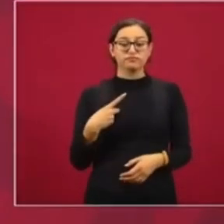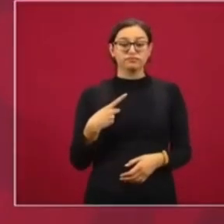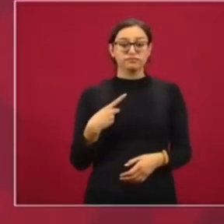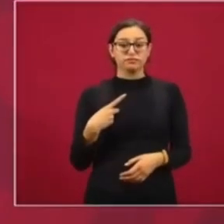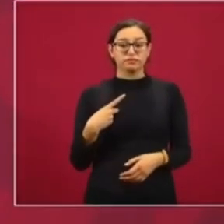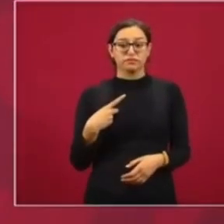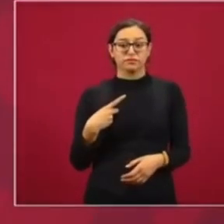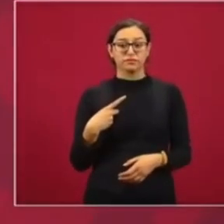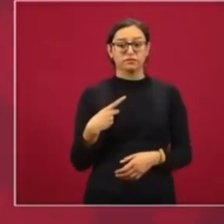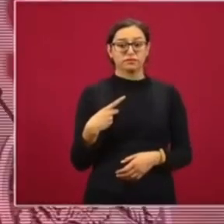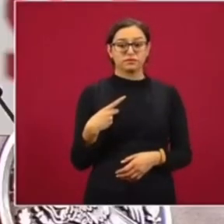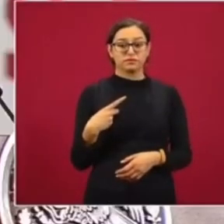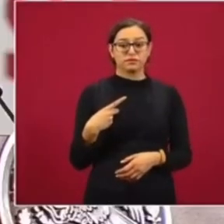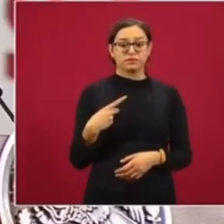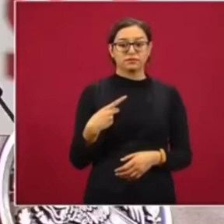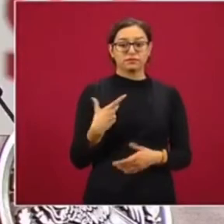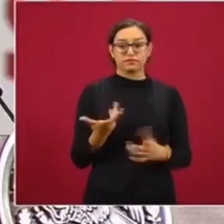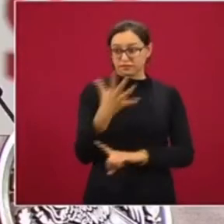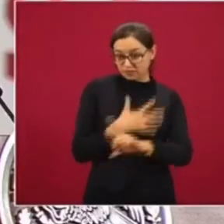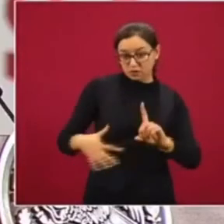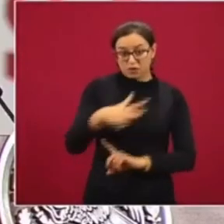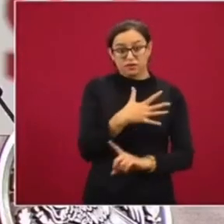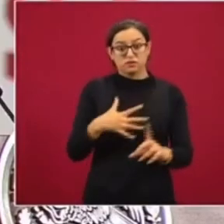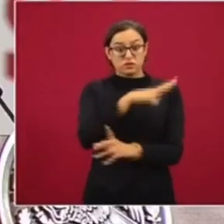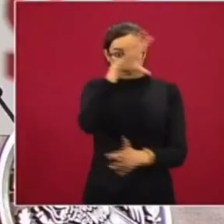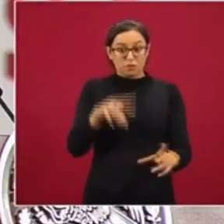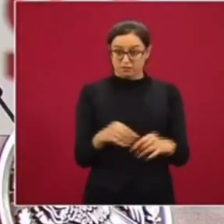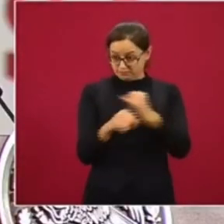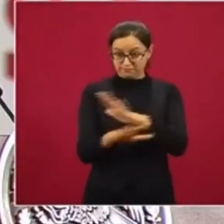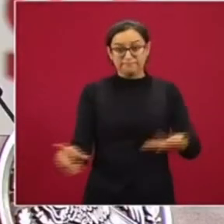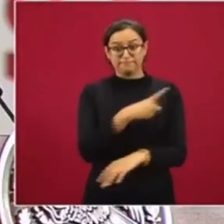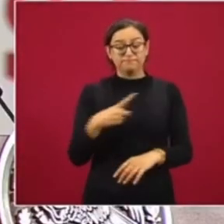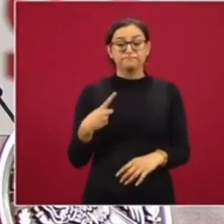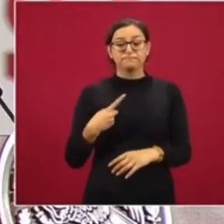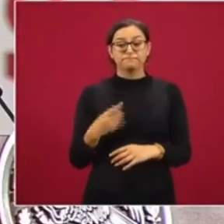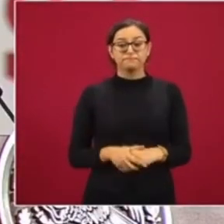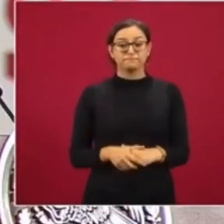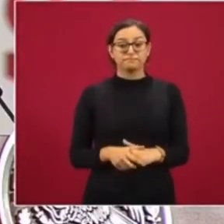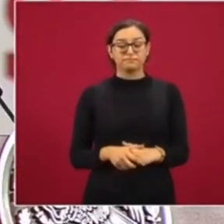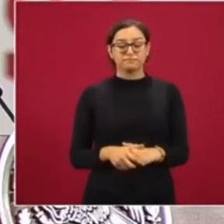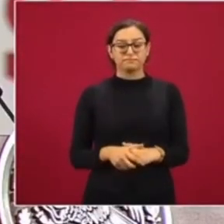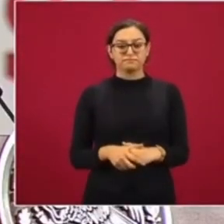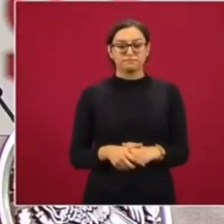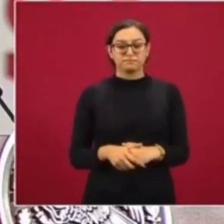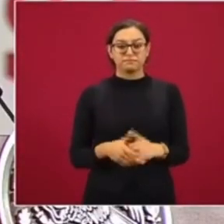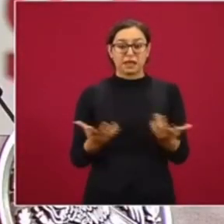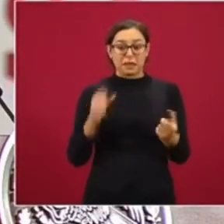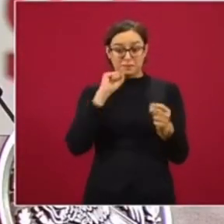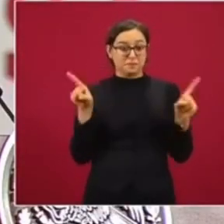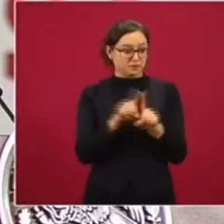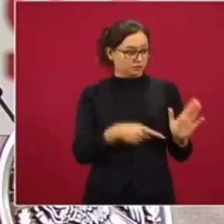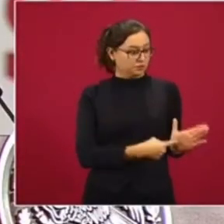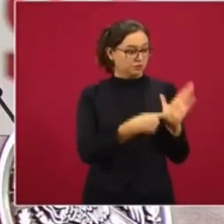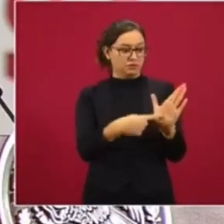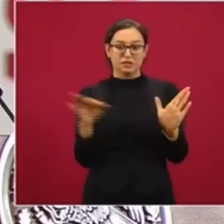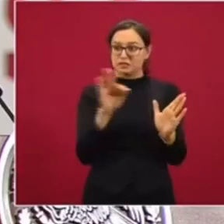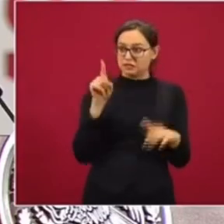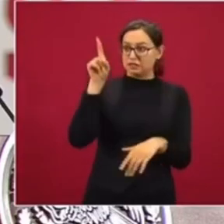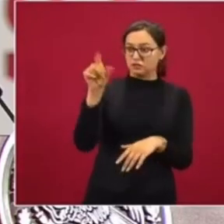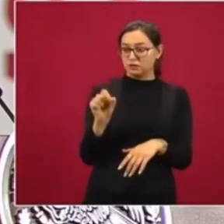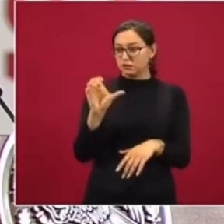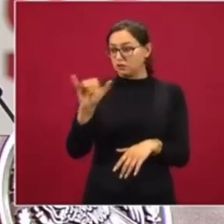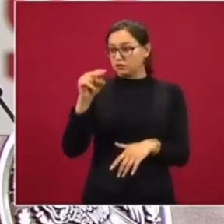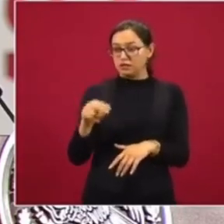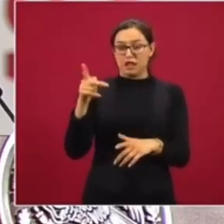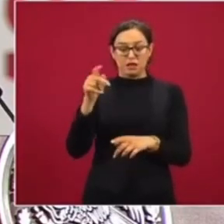pues no tenemos todo el contexto, ¿no? Además sirve porque a lo mejor los ministros de la Corte no han visto la encuesta del Universal.